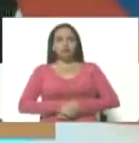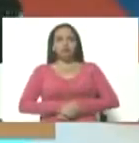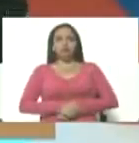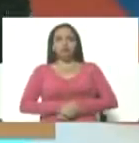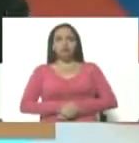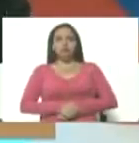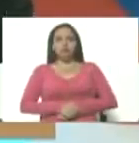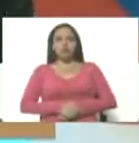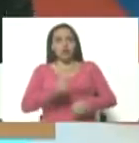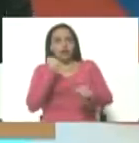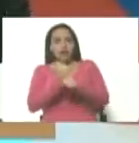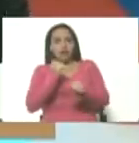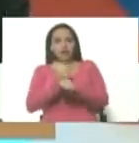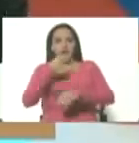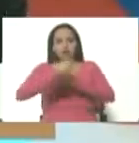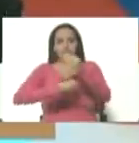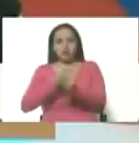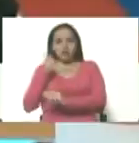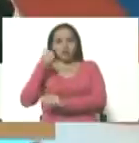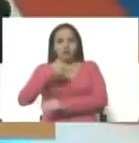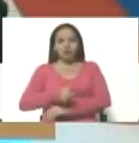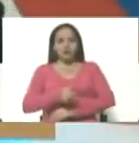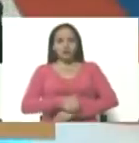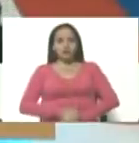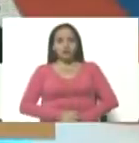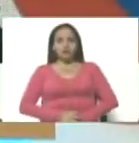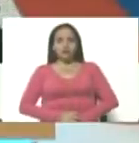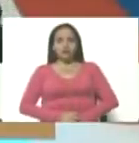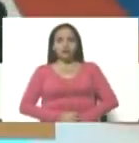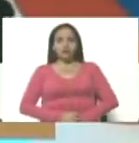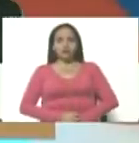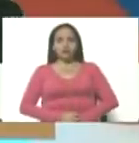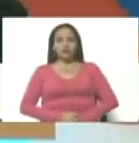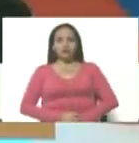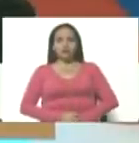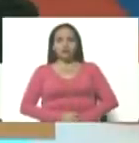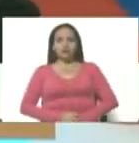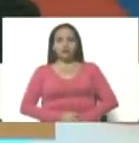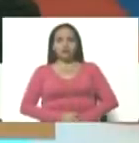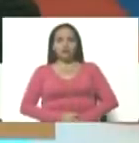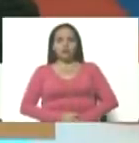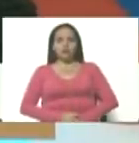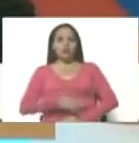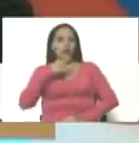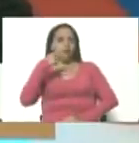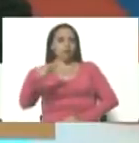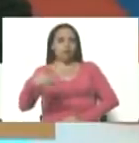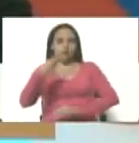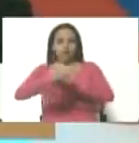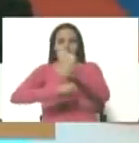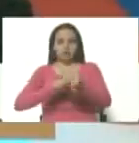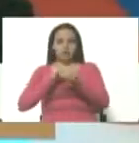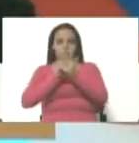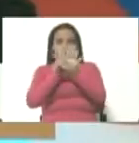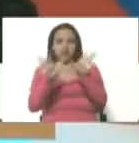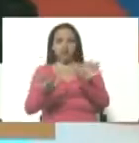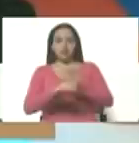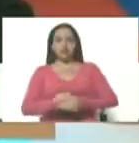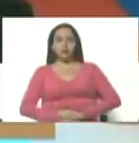del trabajo que se ha venido realizando y de las acertadas políticas